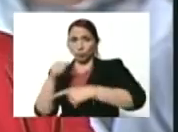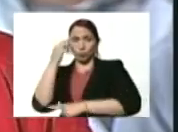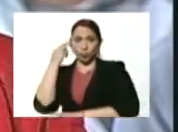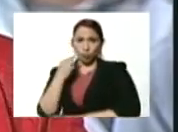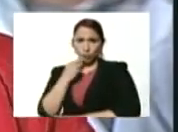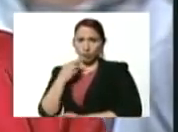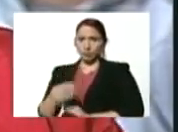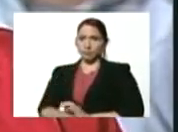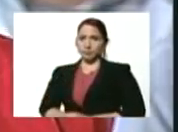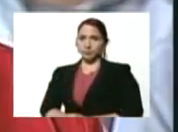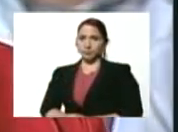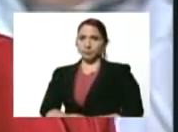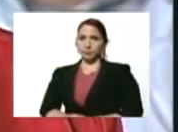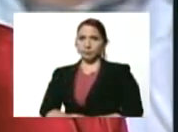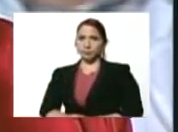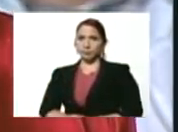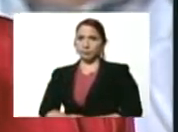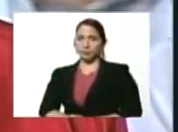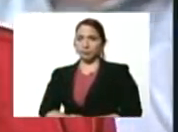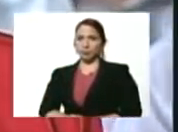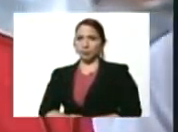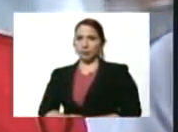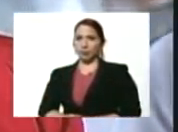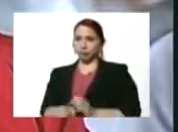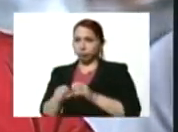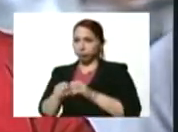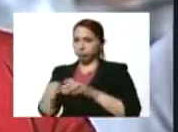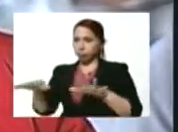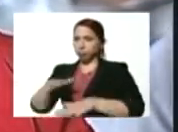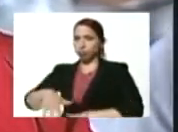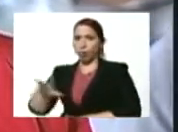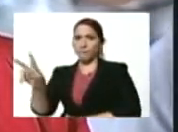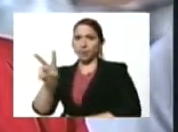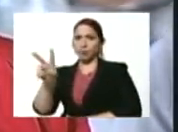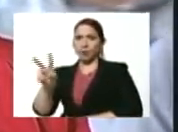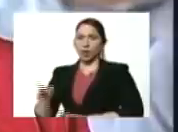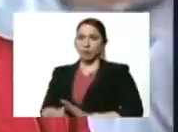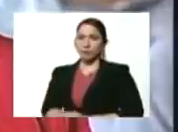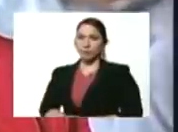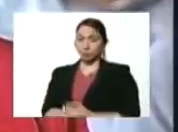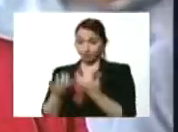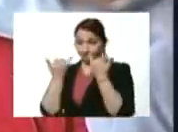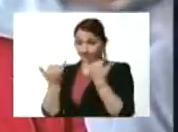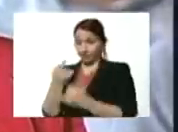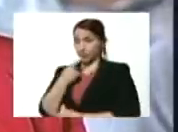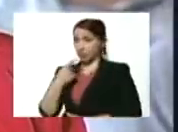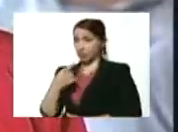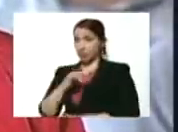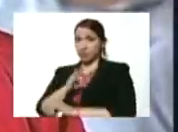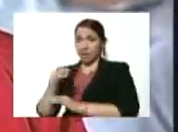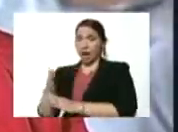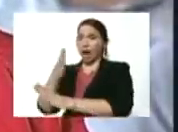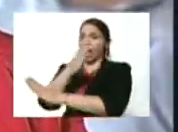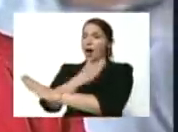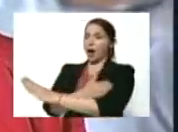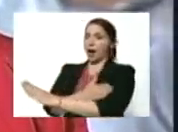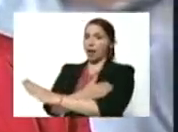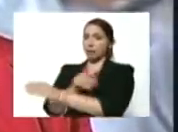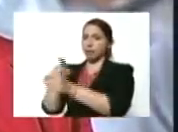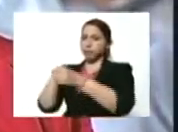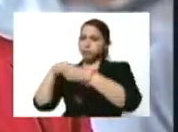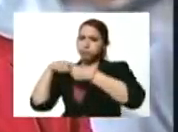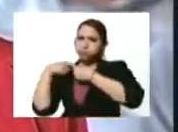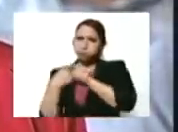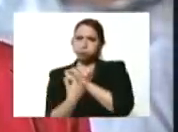se dispersa alrededor de todo el territorio venezolano. Usted ya lo decía, tuvimos previamente el Gran Polo